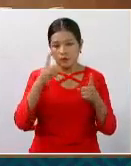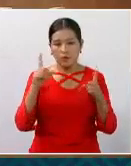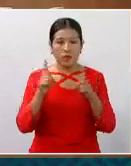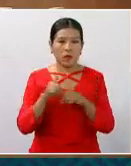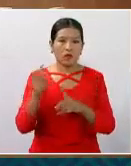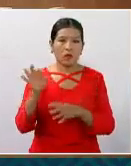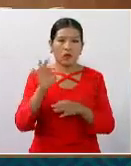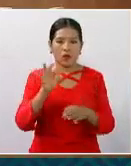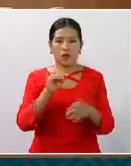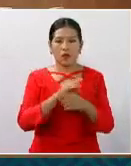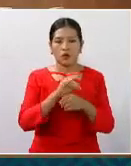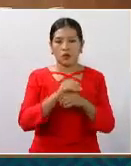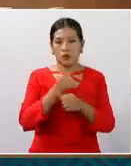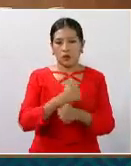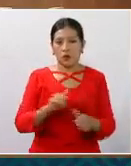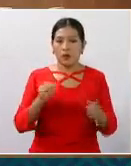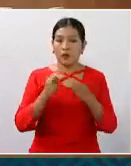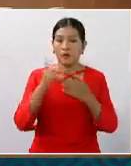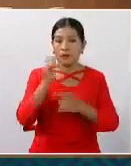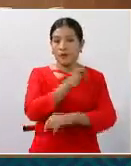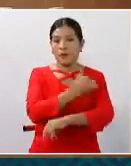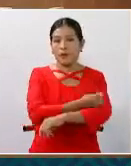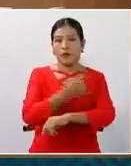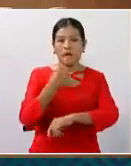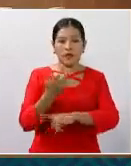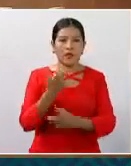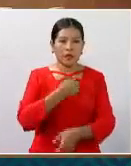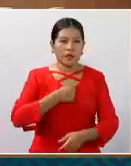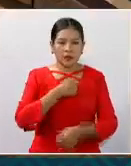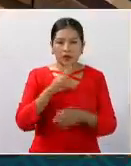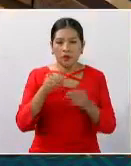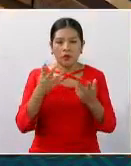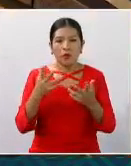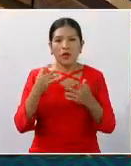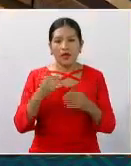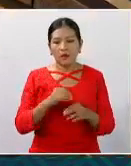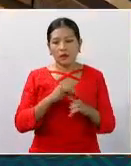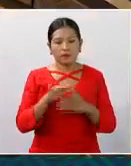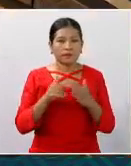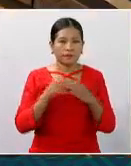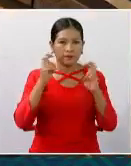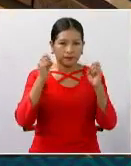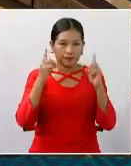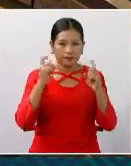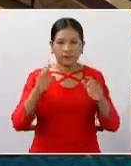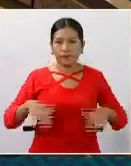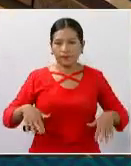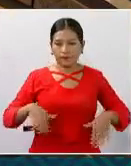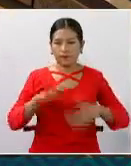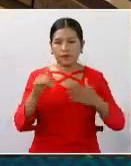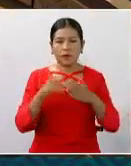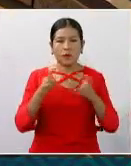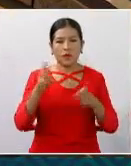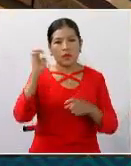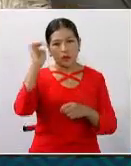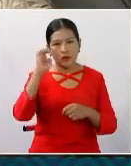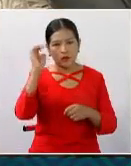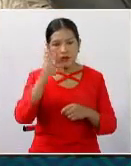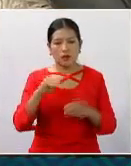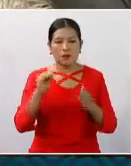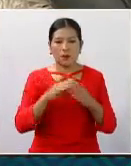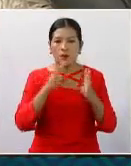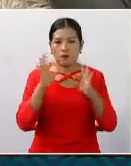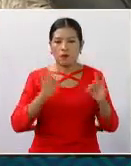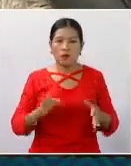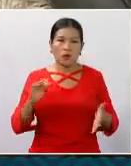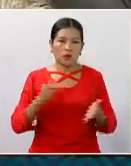de Autonomías. La autoridad lamentó que en la comisión no se haya entendido de manera adecuada el presupuesto general del Estado reformulado, pues esto